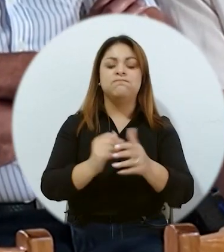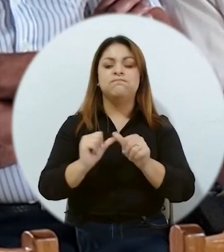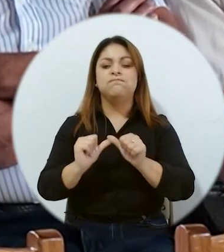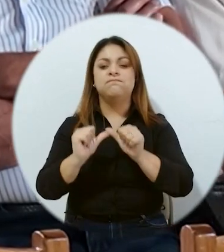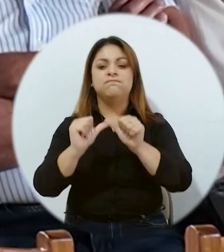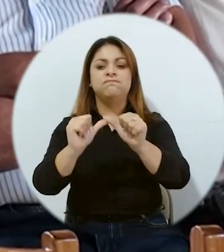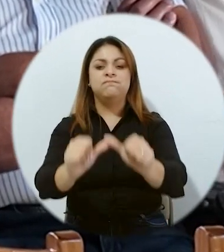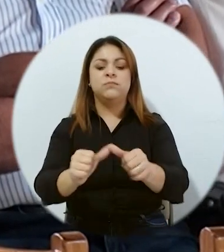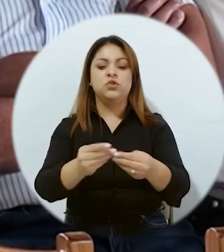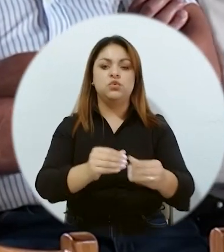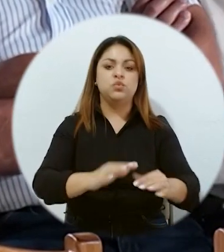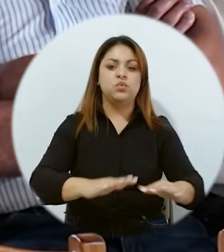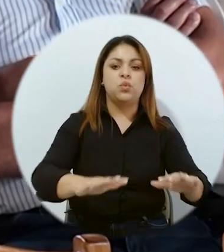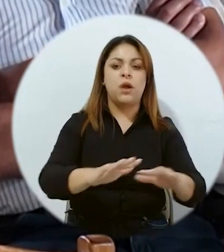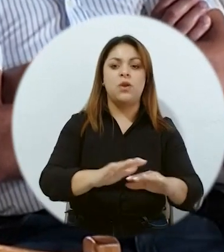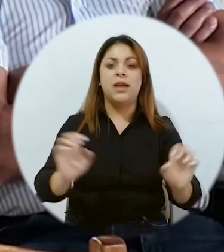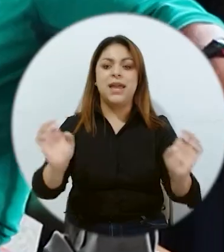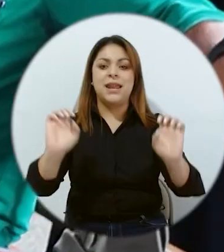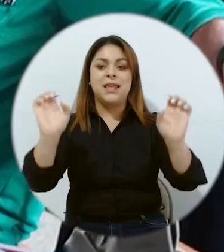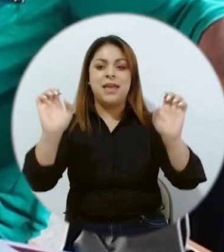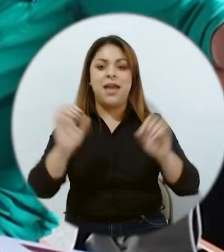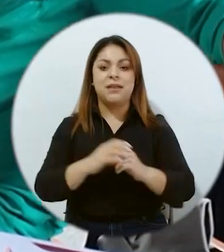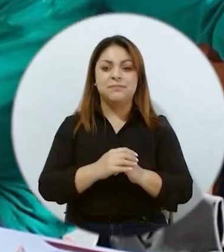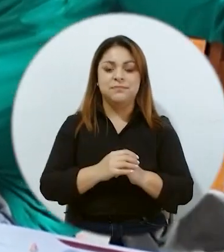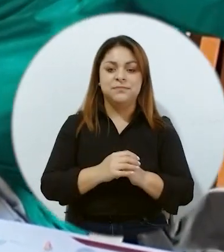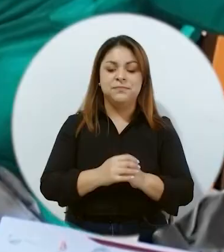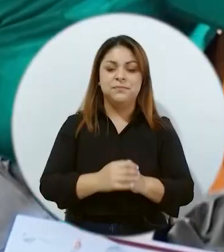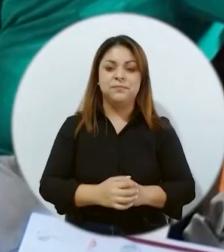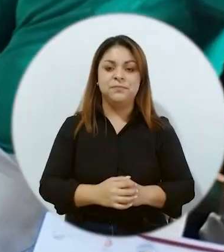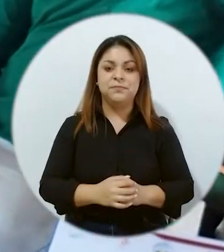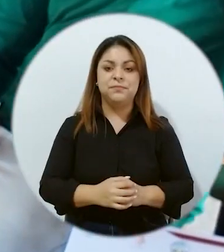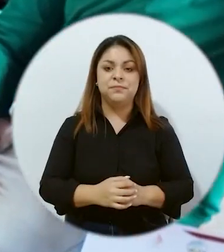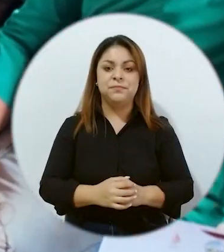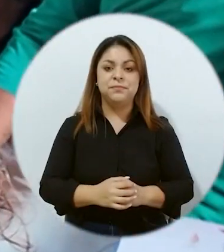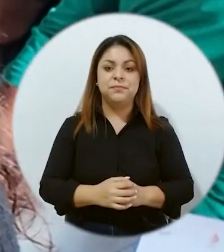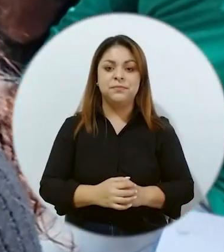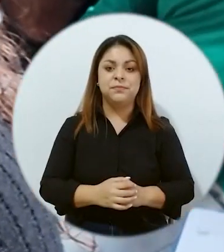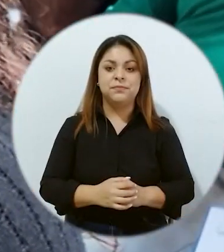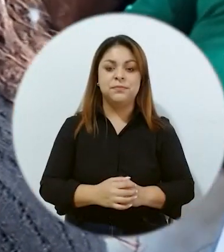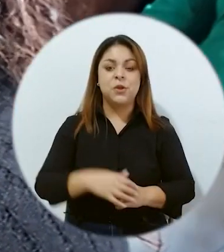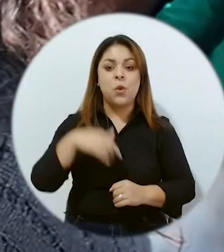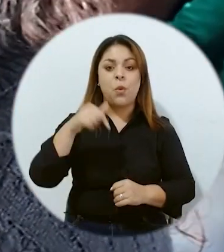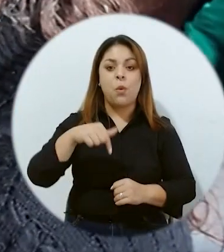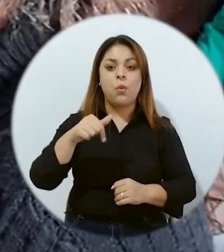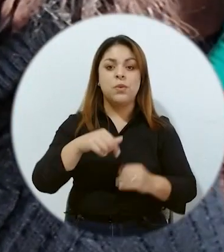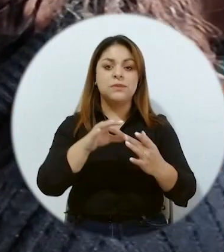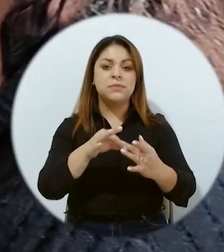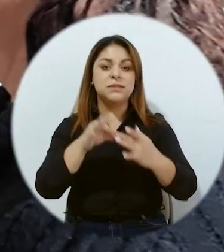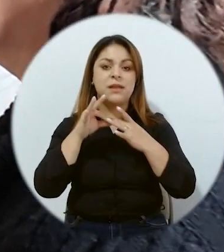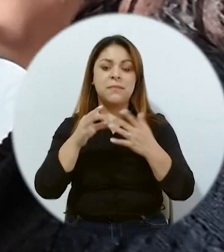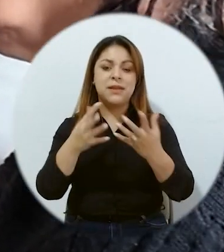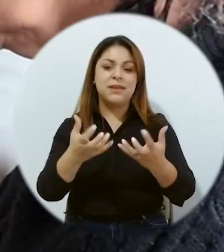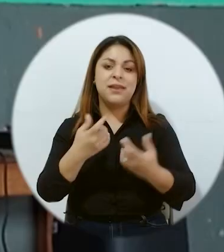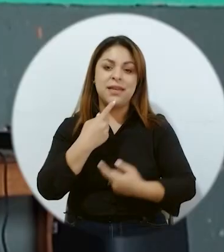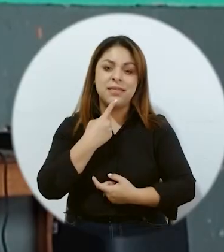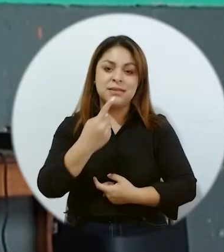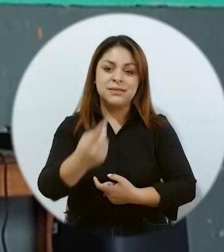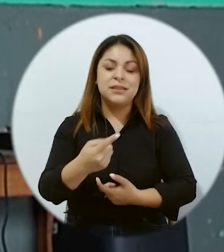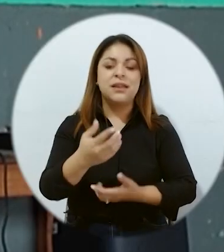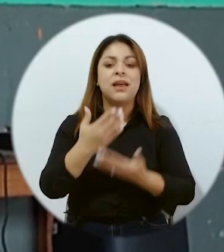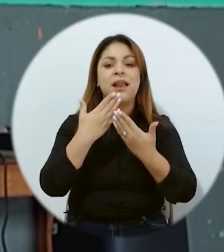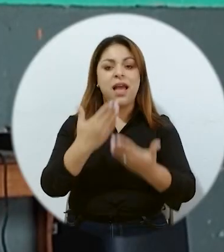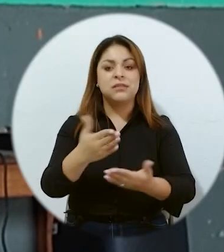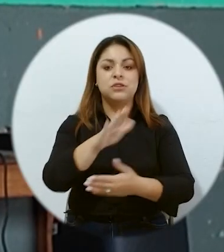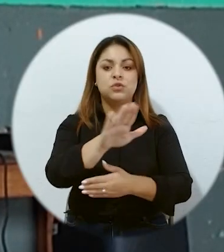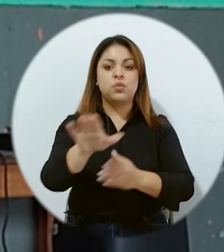el agua, el suelo, la energía, cuidando de la vida misma. Y hoy especialmente queremos decirles que, gracias